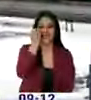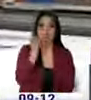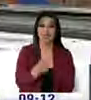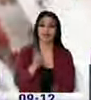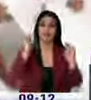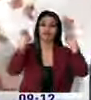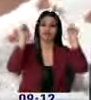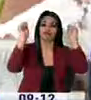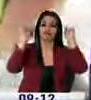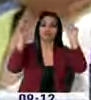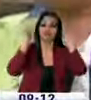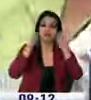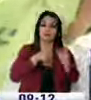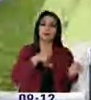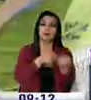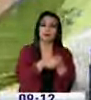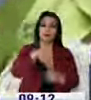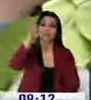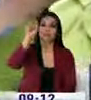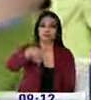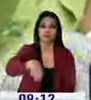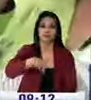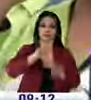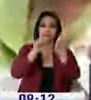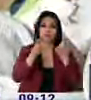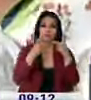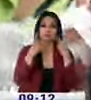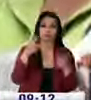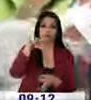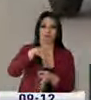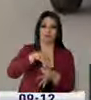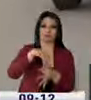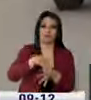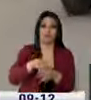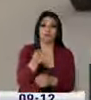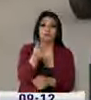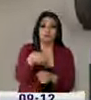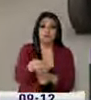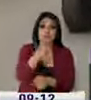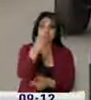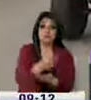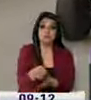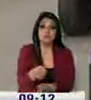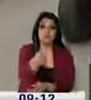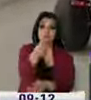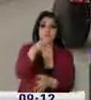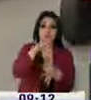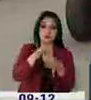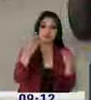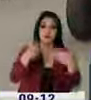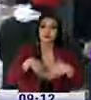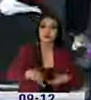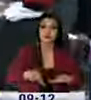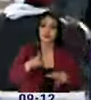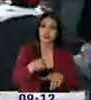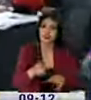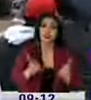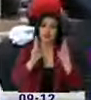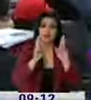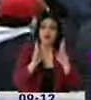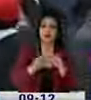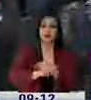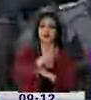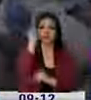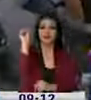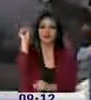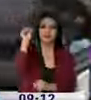realizaba campaña, apoyando el sí, esto debido a que dentro de pocas semanas se dará la consulta popular y ellos esperan que esta